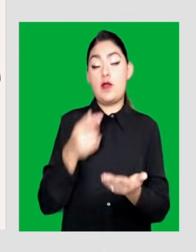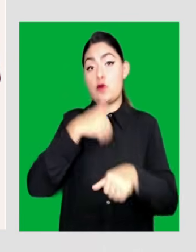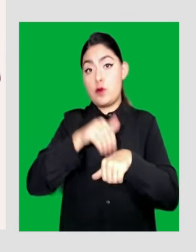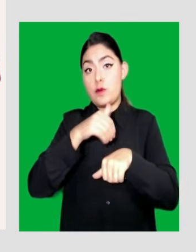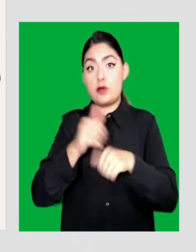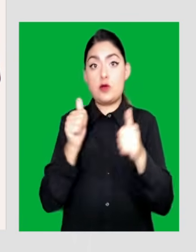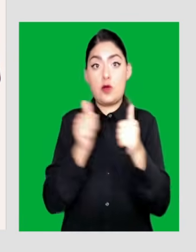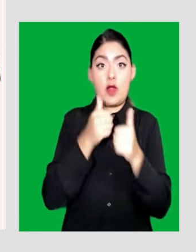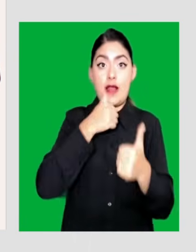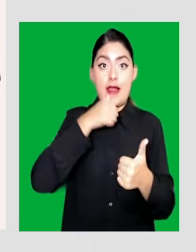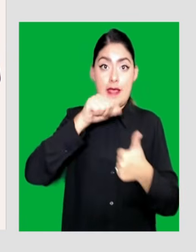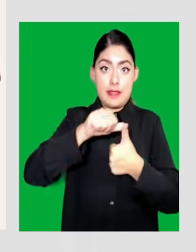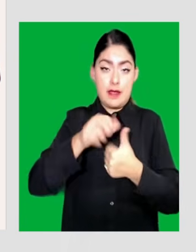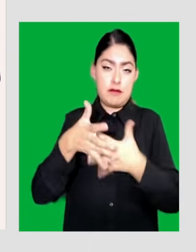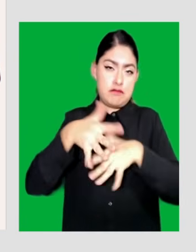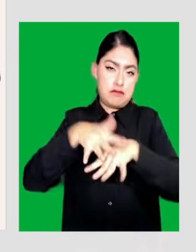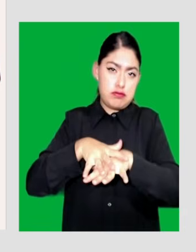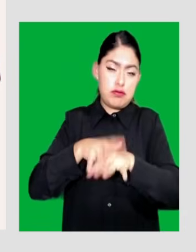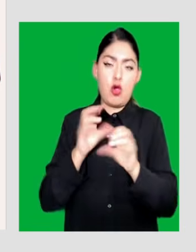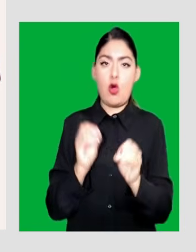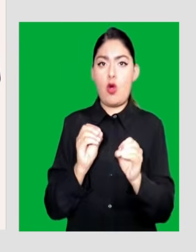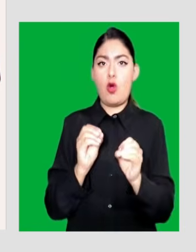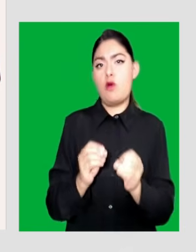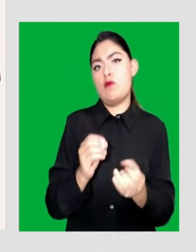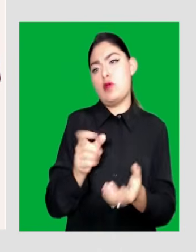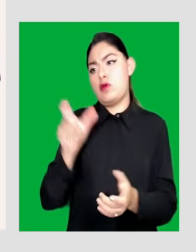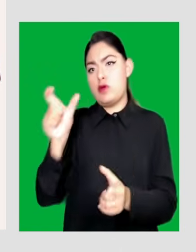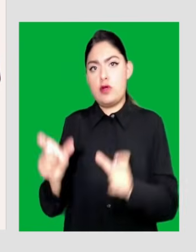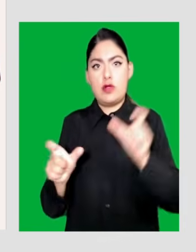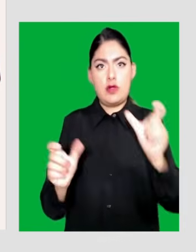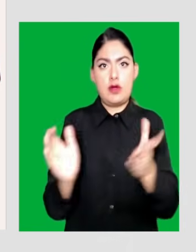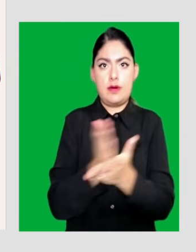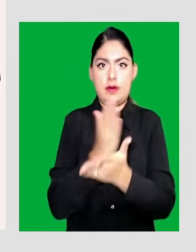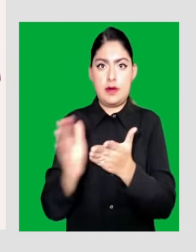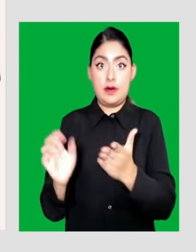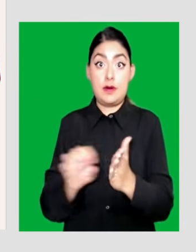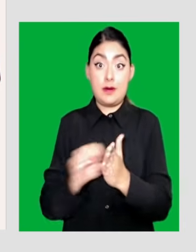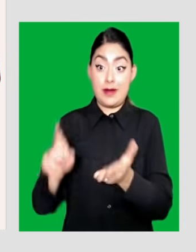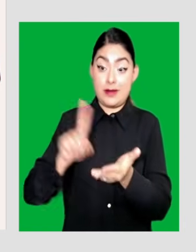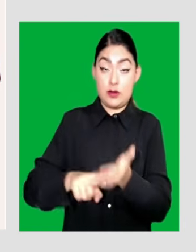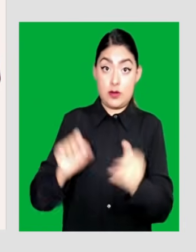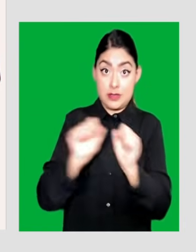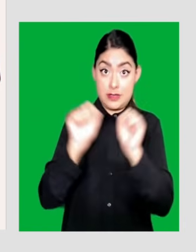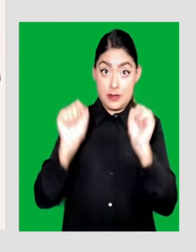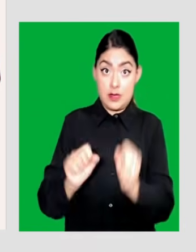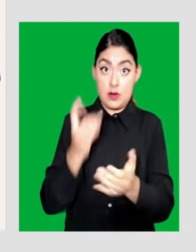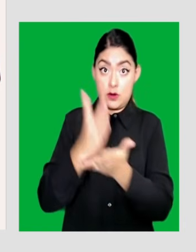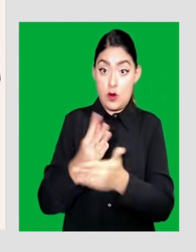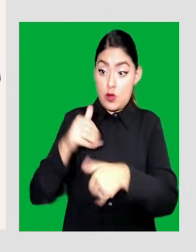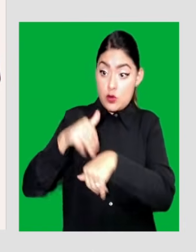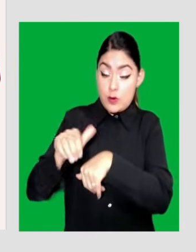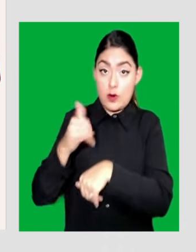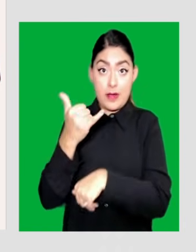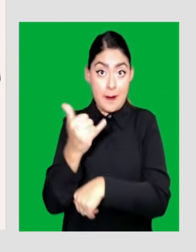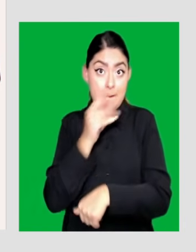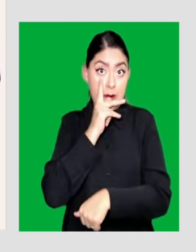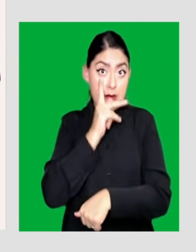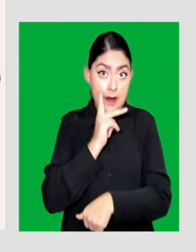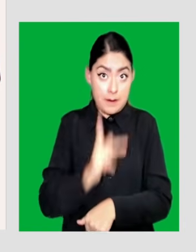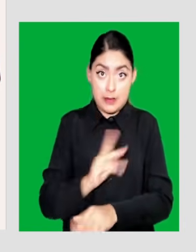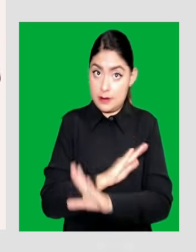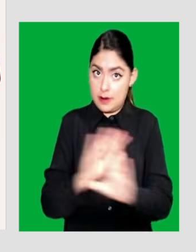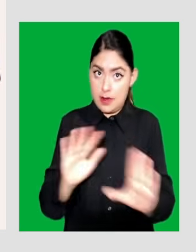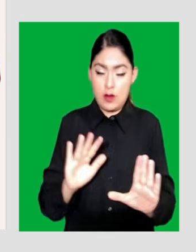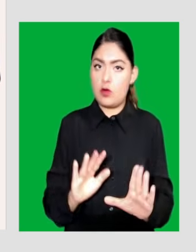procesar, analizar y visualizar datos que están vinculados a ubicaciones específicas en el mundo. Estos sistemas ofrecen un